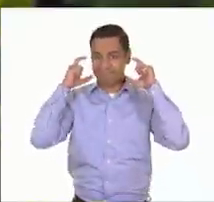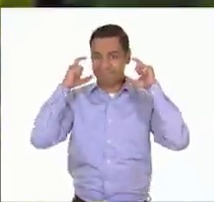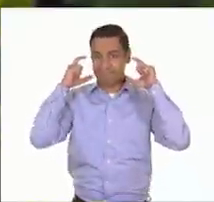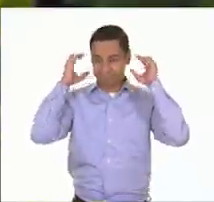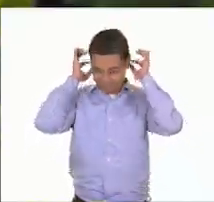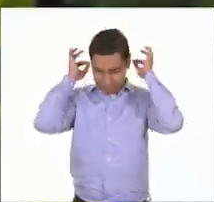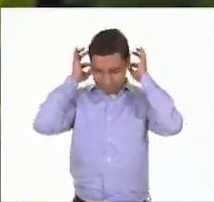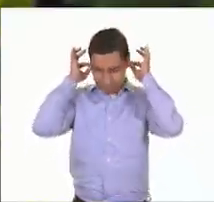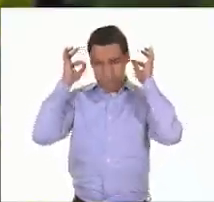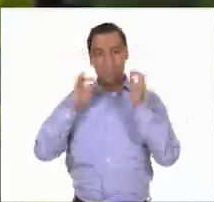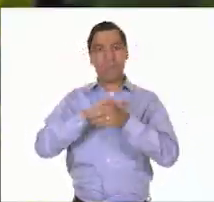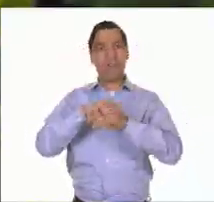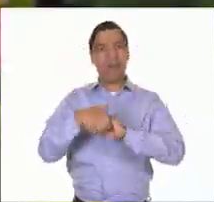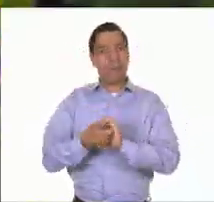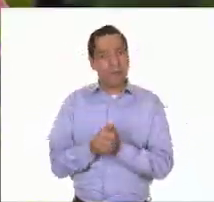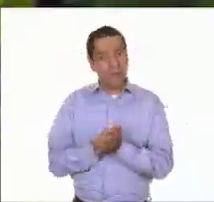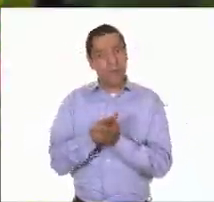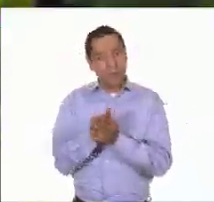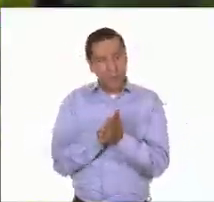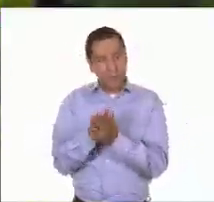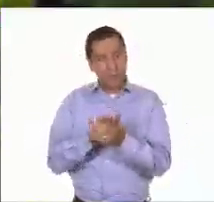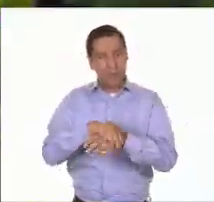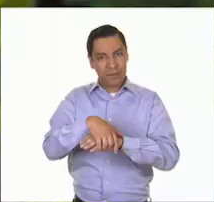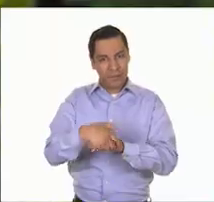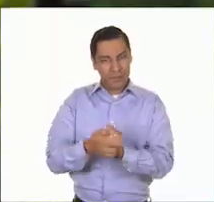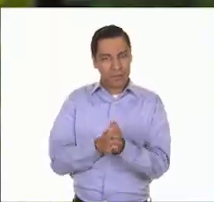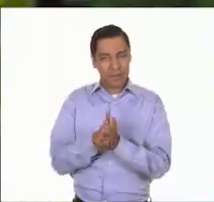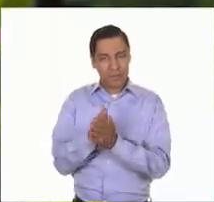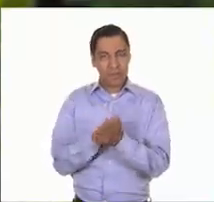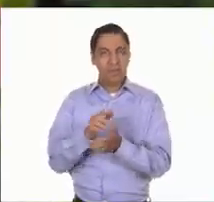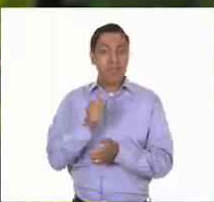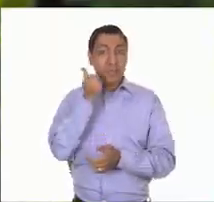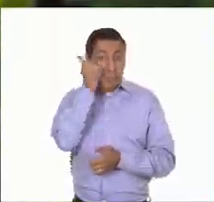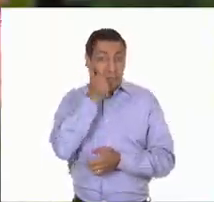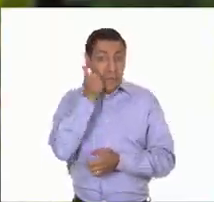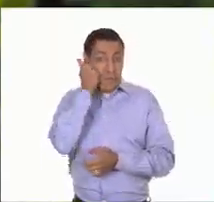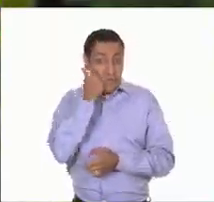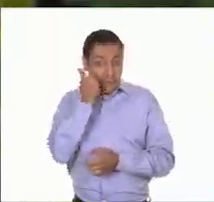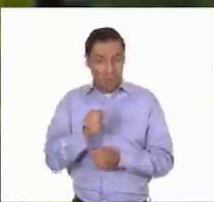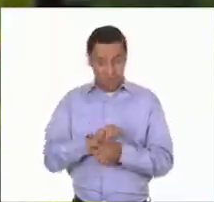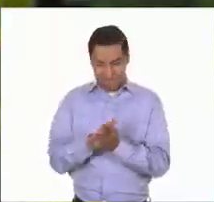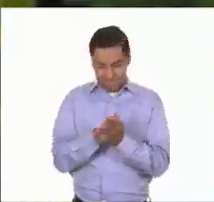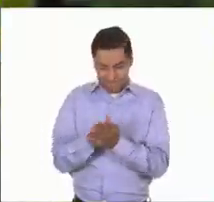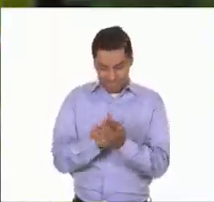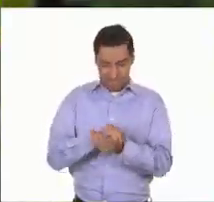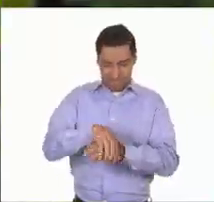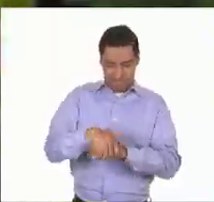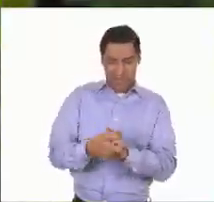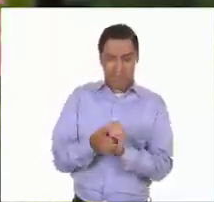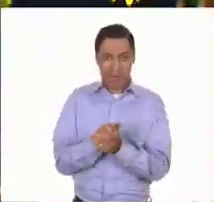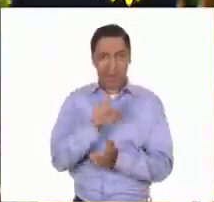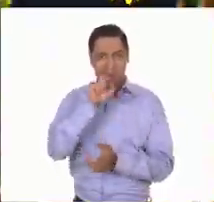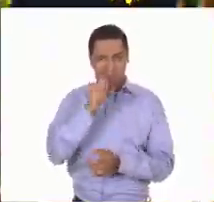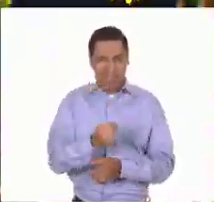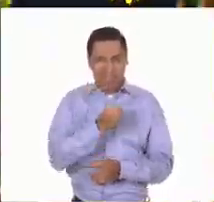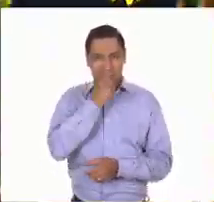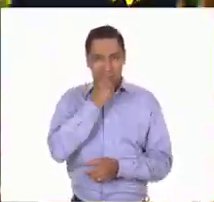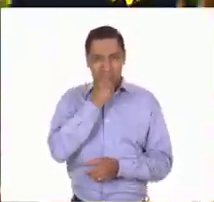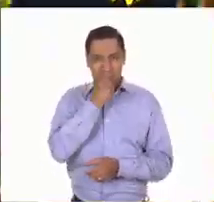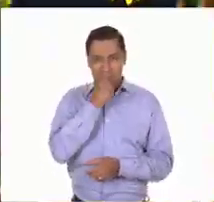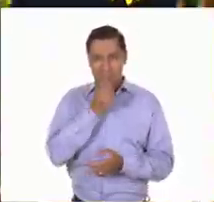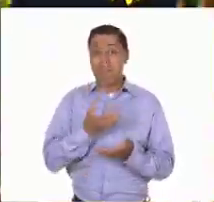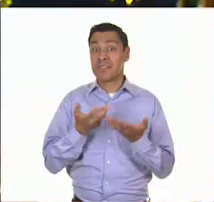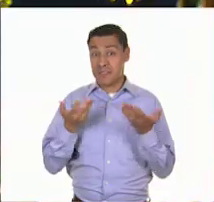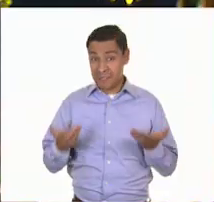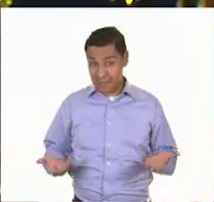cubrebocas. Lava tus manos frecuentemente con agua y con jabón por lo menos durante 20 segundos. Ahora